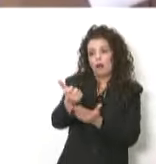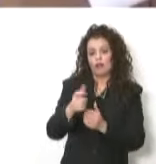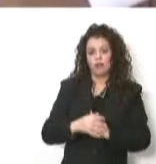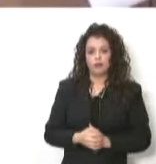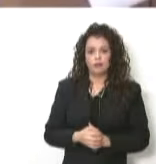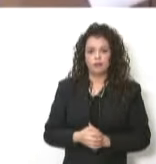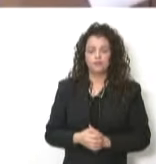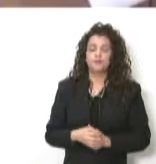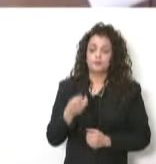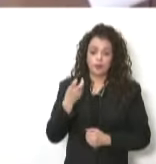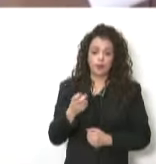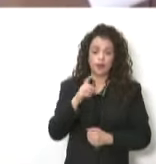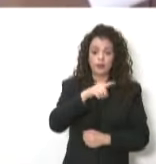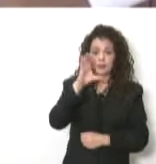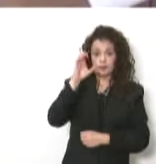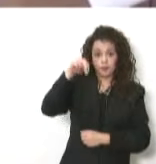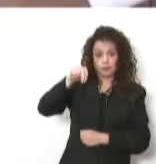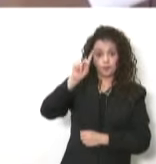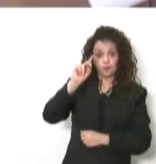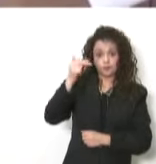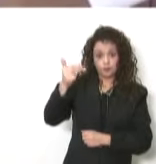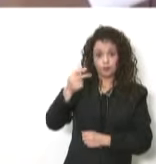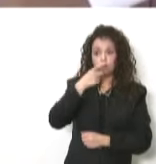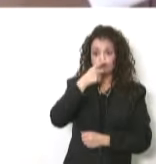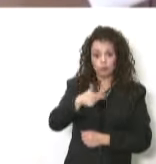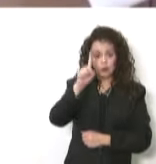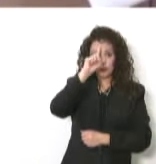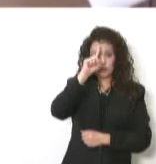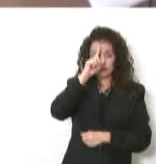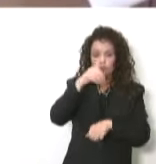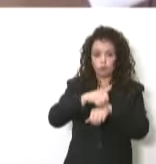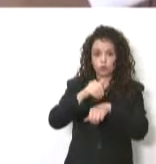Nacional de Derechos Humanos emitió la recomendación